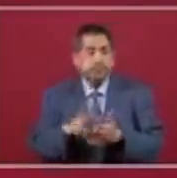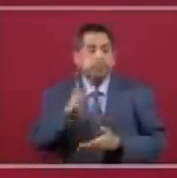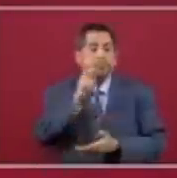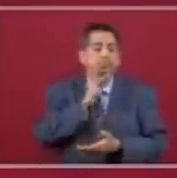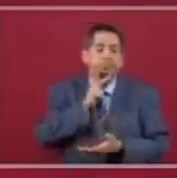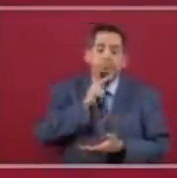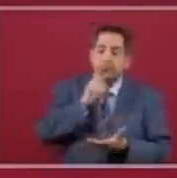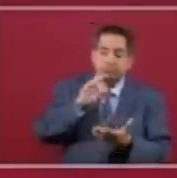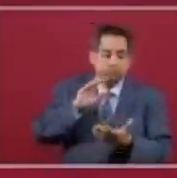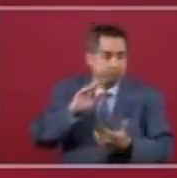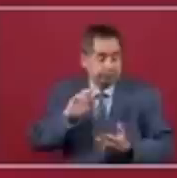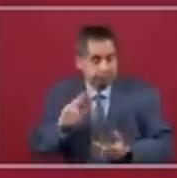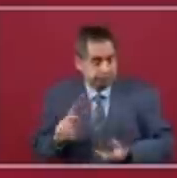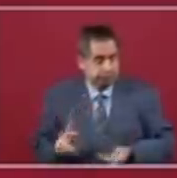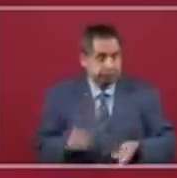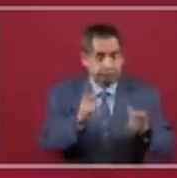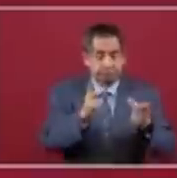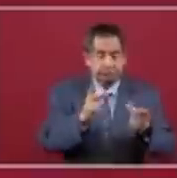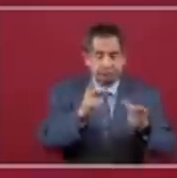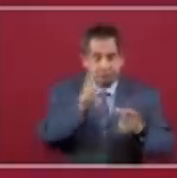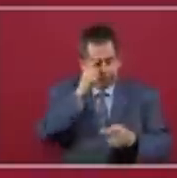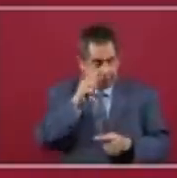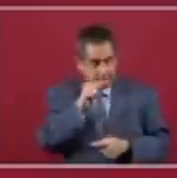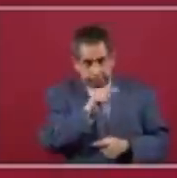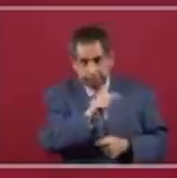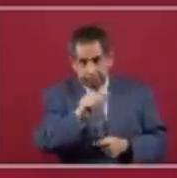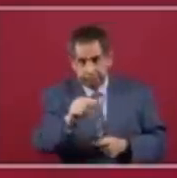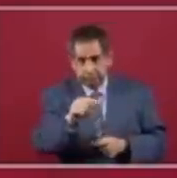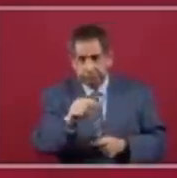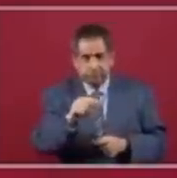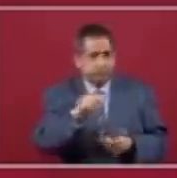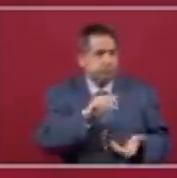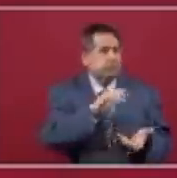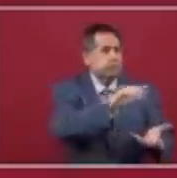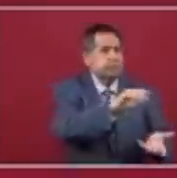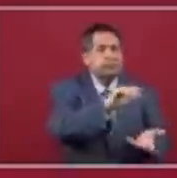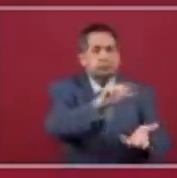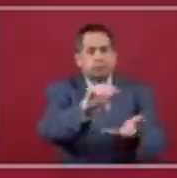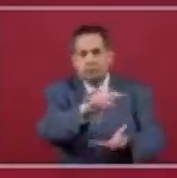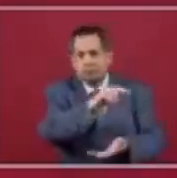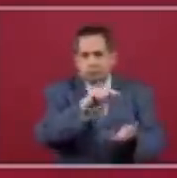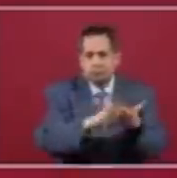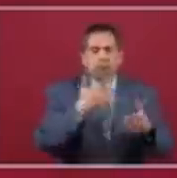vende a los expendios,